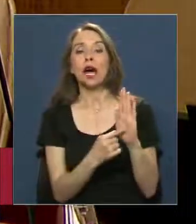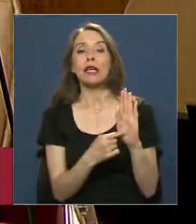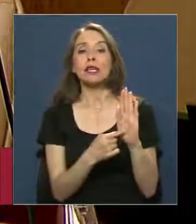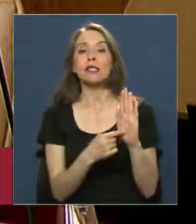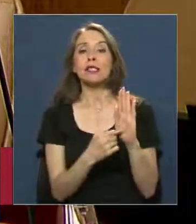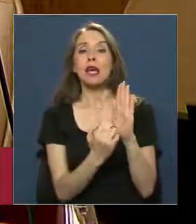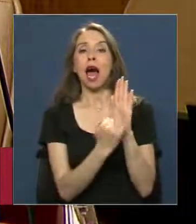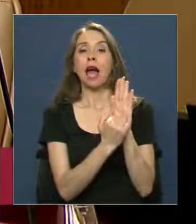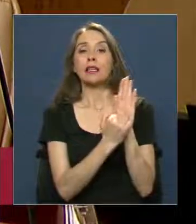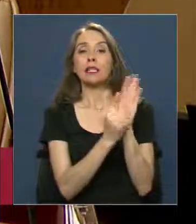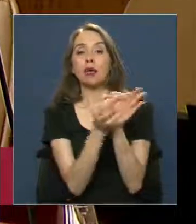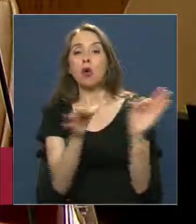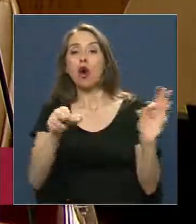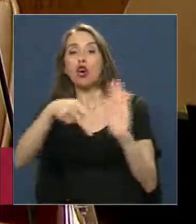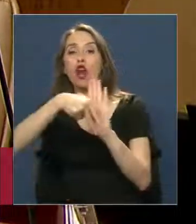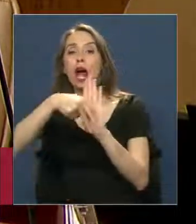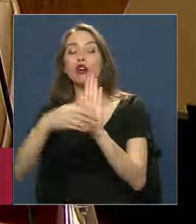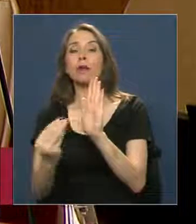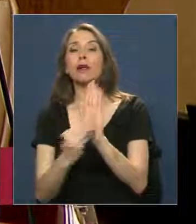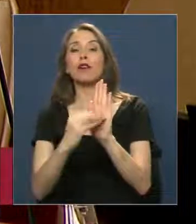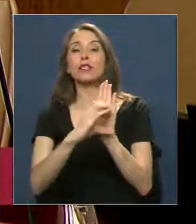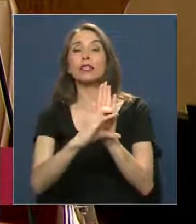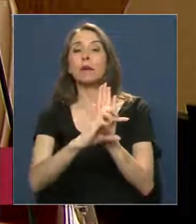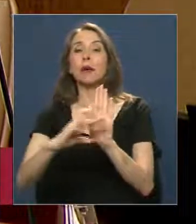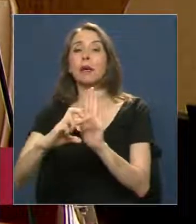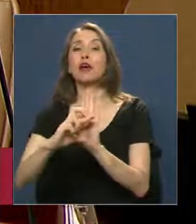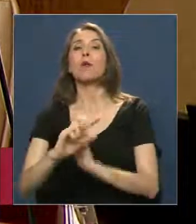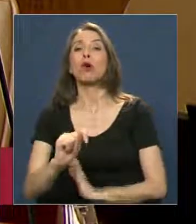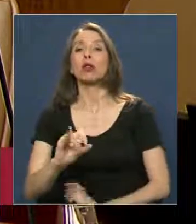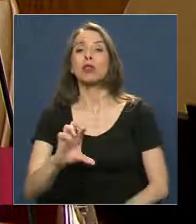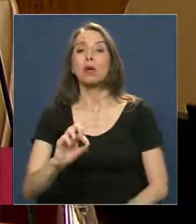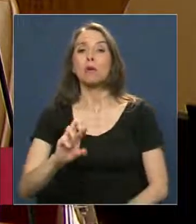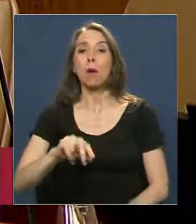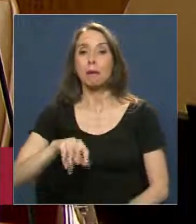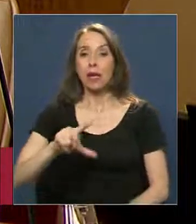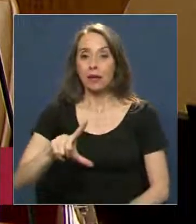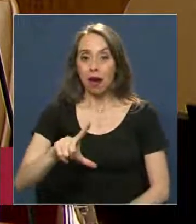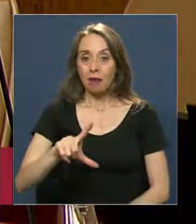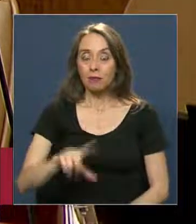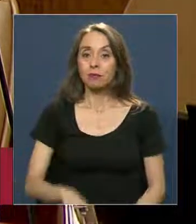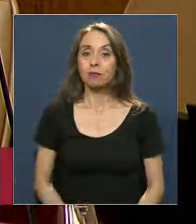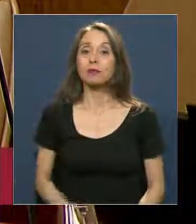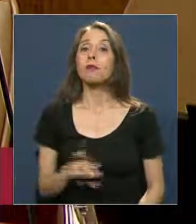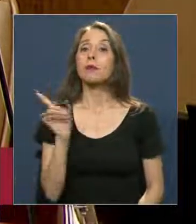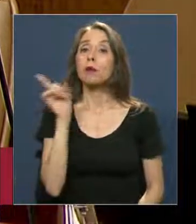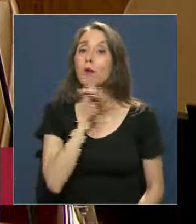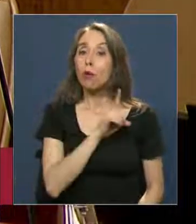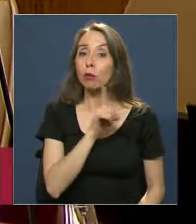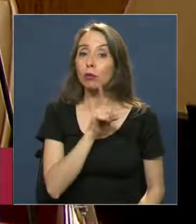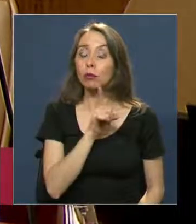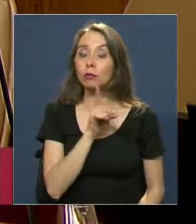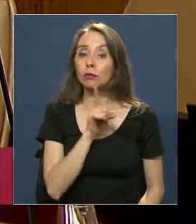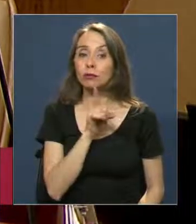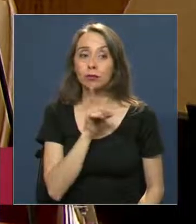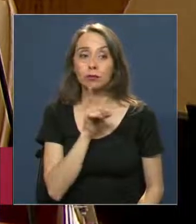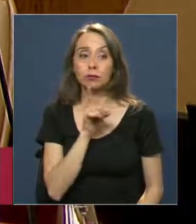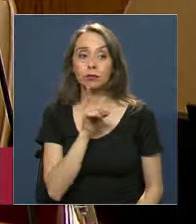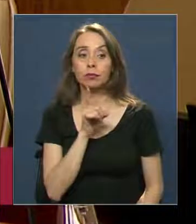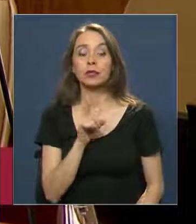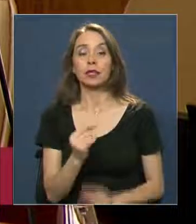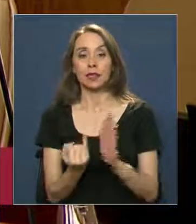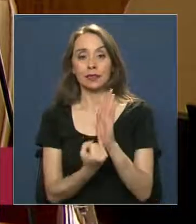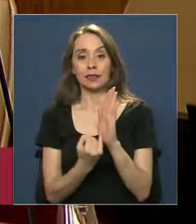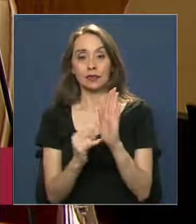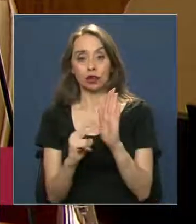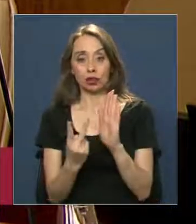crear como un tipo penal. Por último, hay una en el inciso segundo